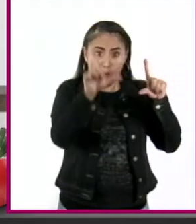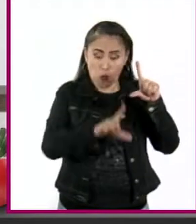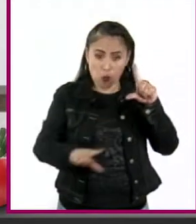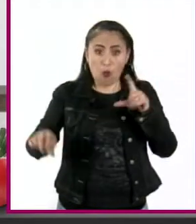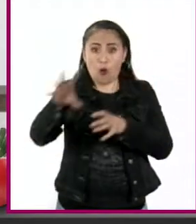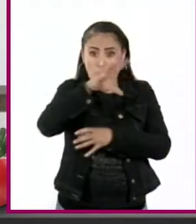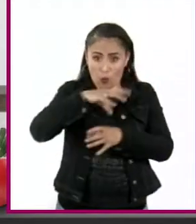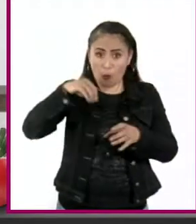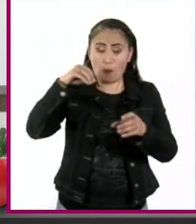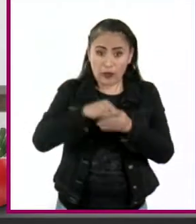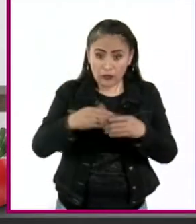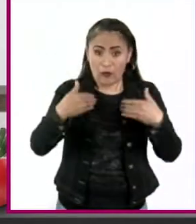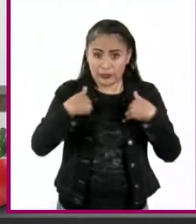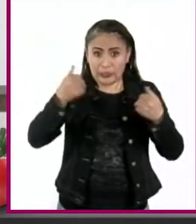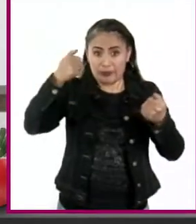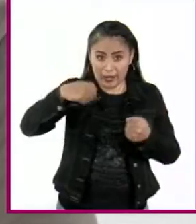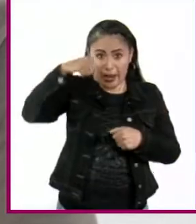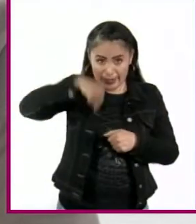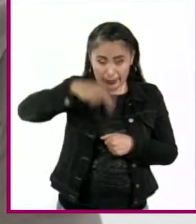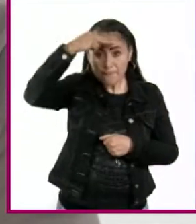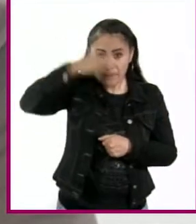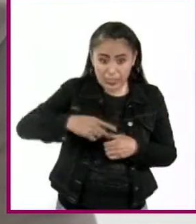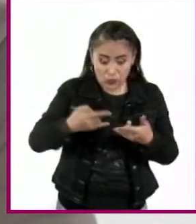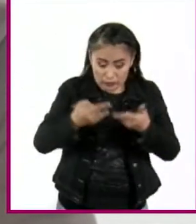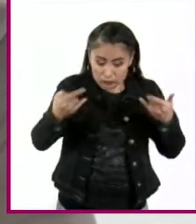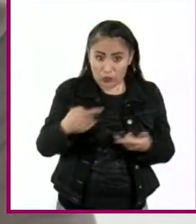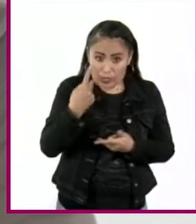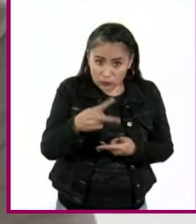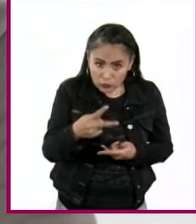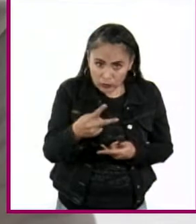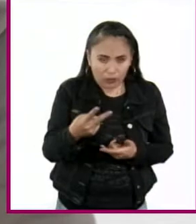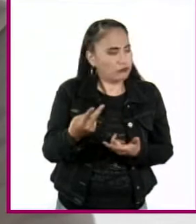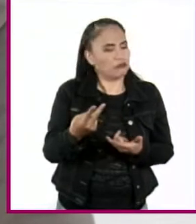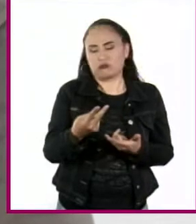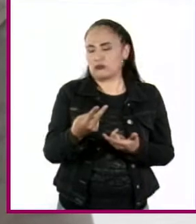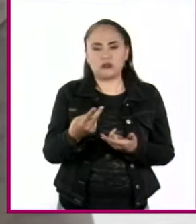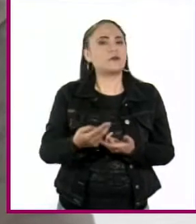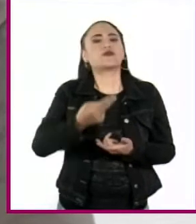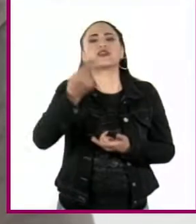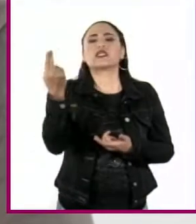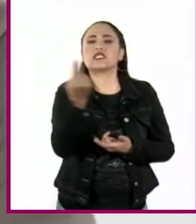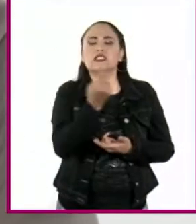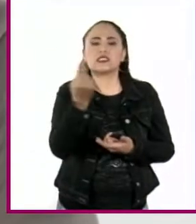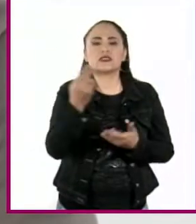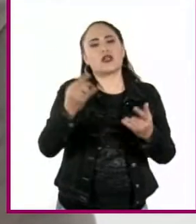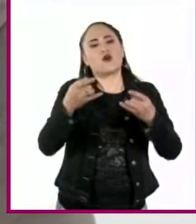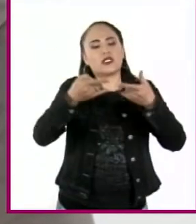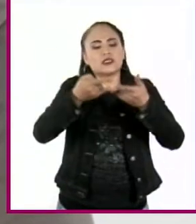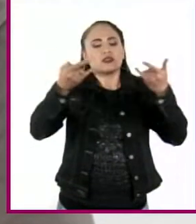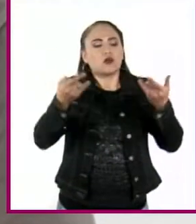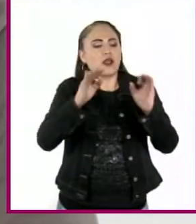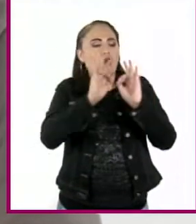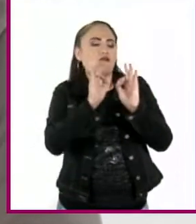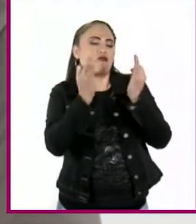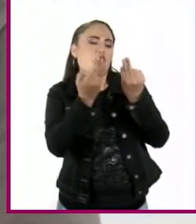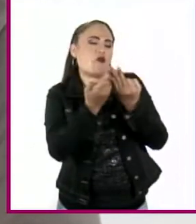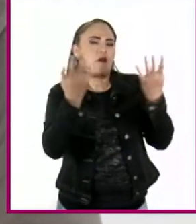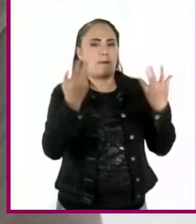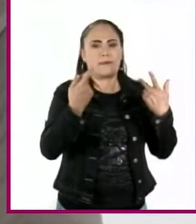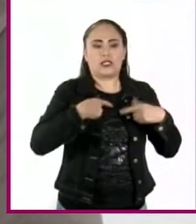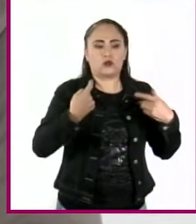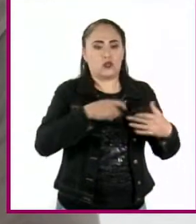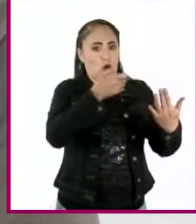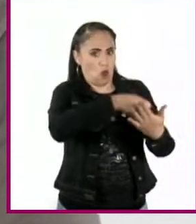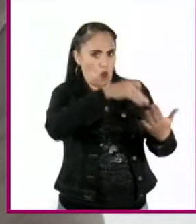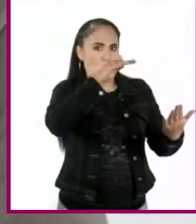de la dinámica histórica del país entero. Entonces surgió la necesidad de contar otro tipo de historia, alejada de los héroes, batallas